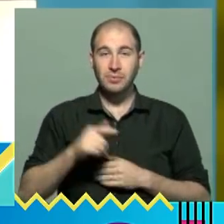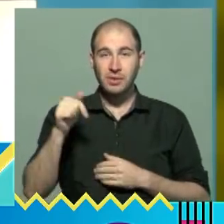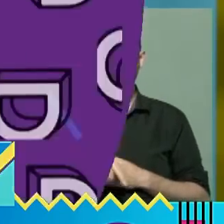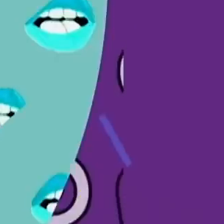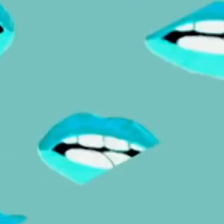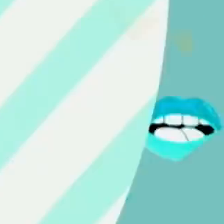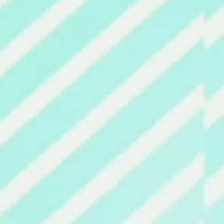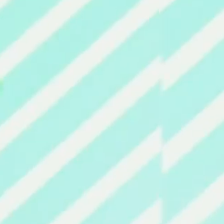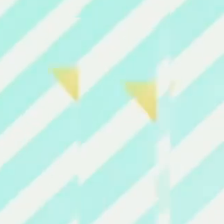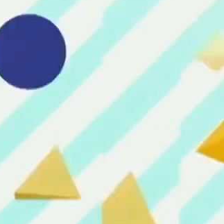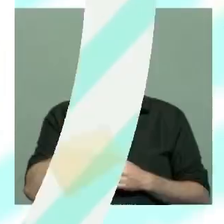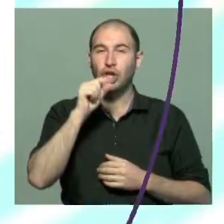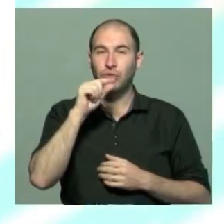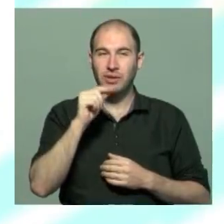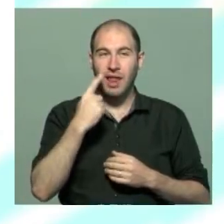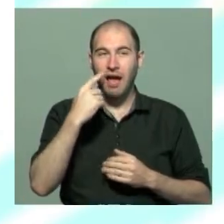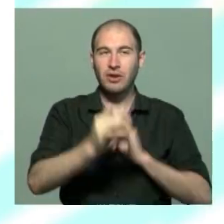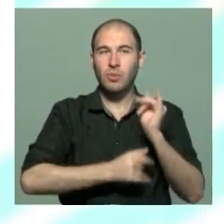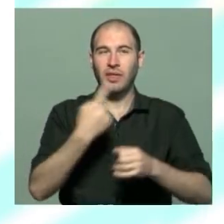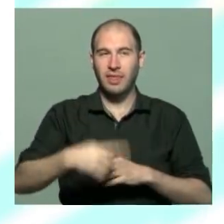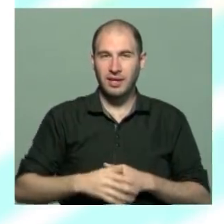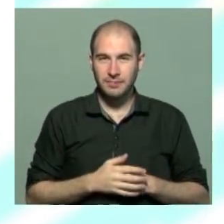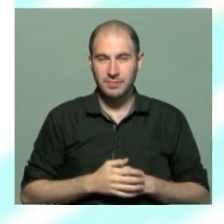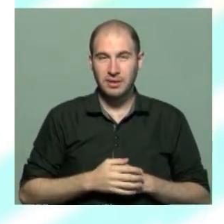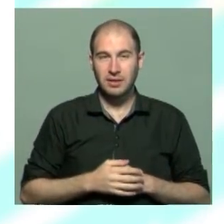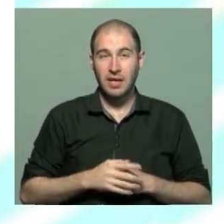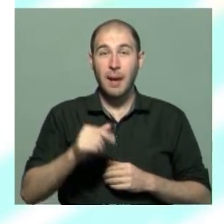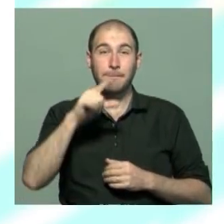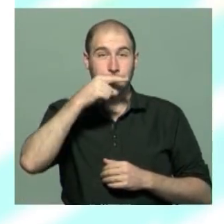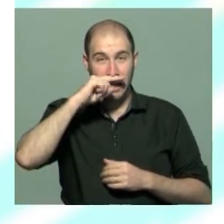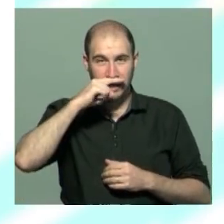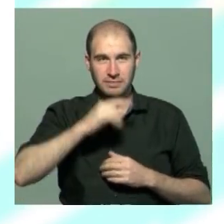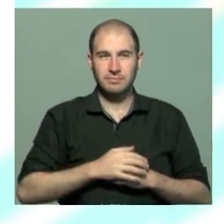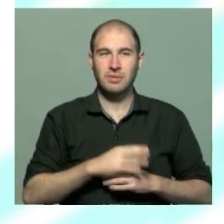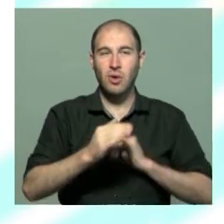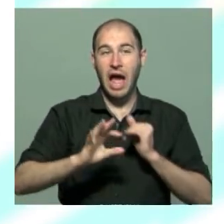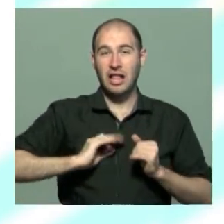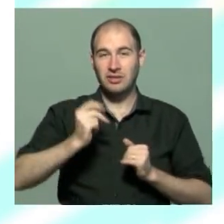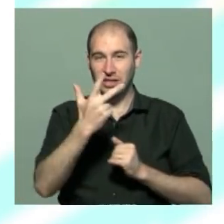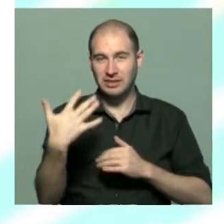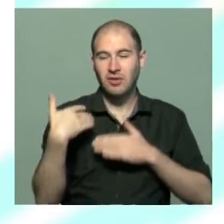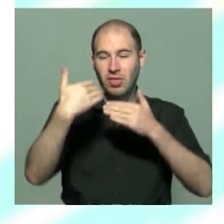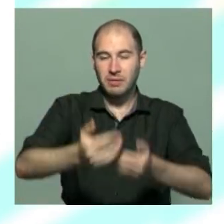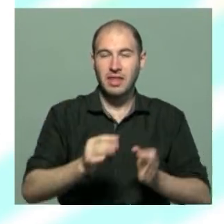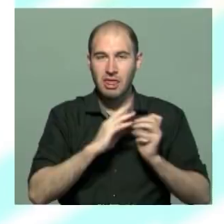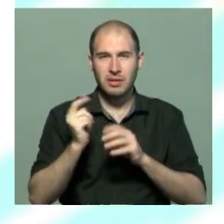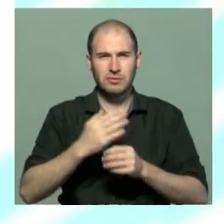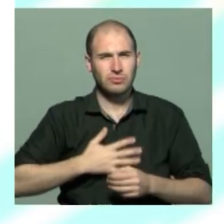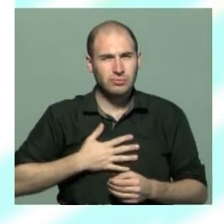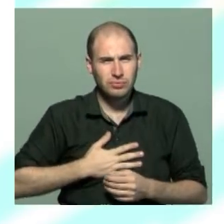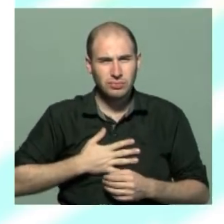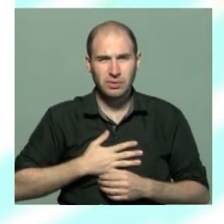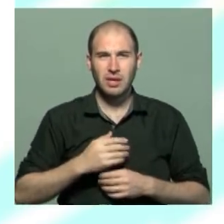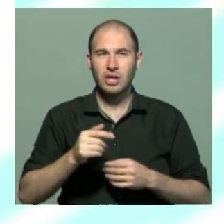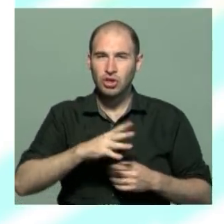una vueltita por el Twitter para ver qué se dijo. Bueno, en este caso Mauricio Macri dijo hace 35 años que se posterga un debate muy sensible, que